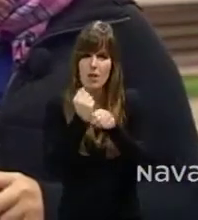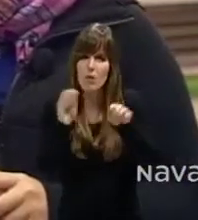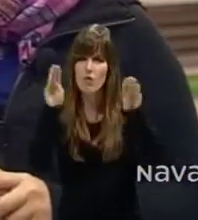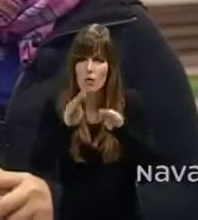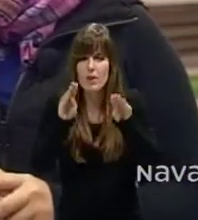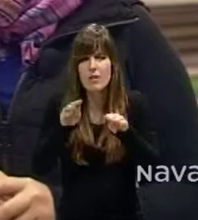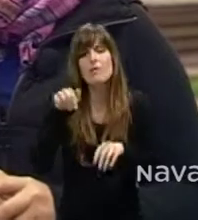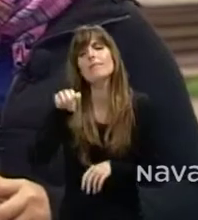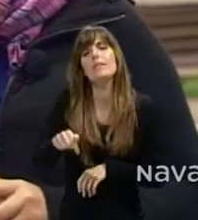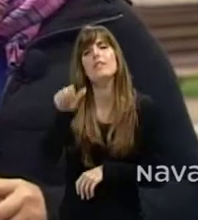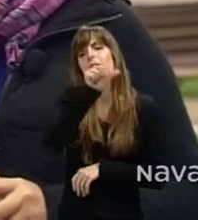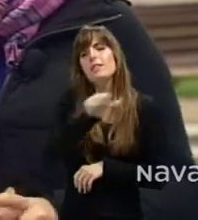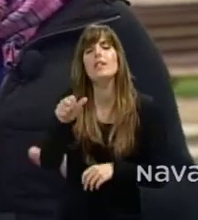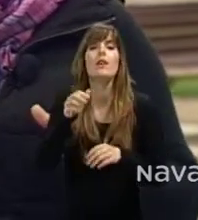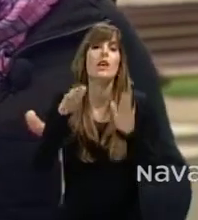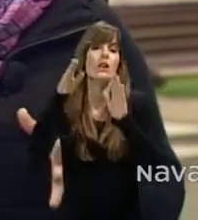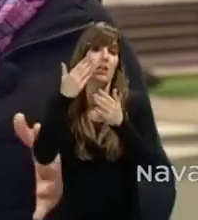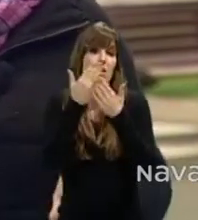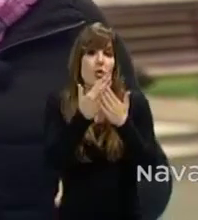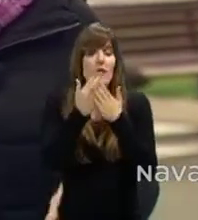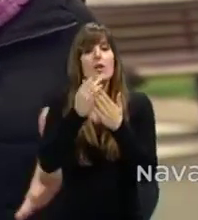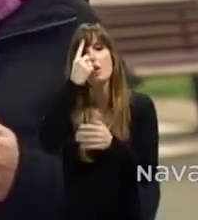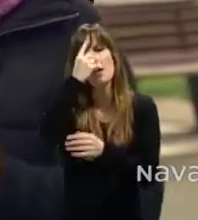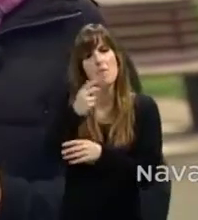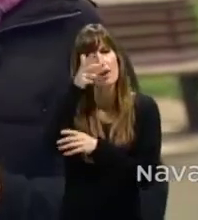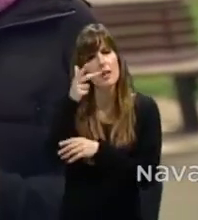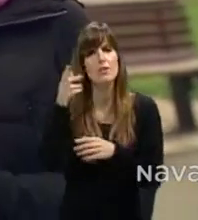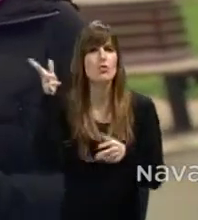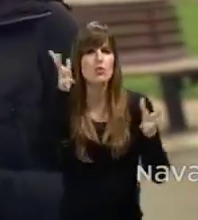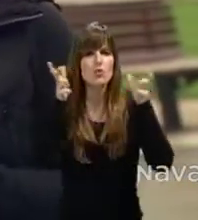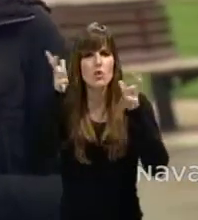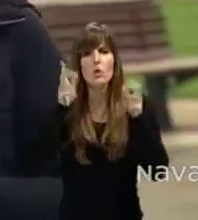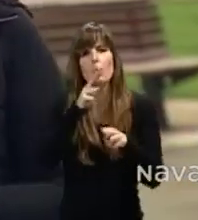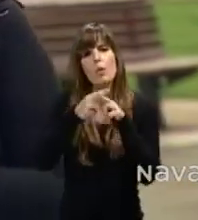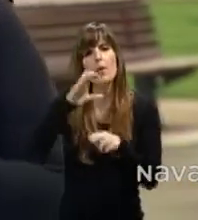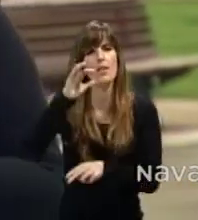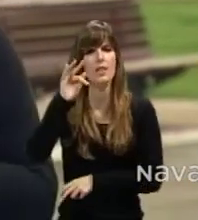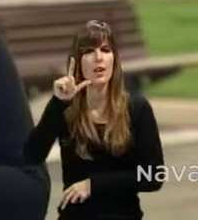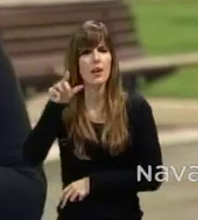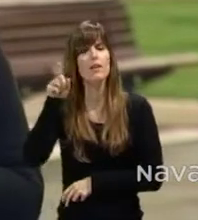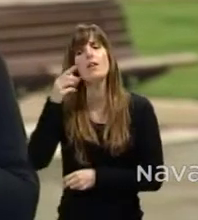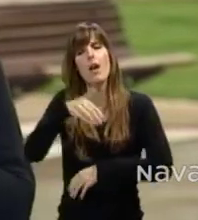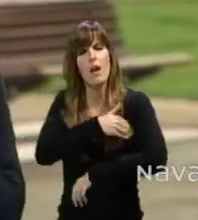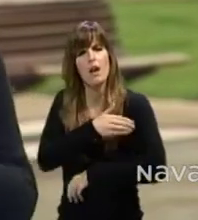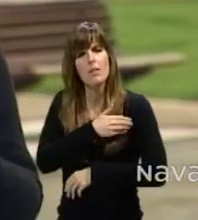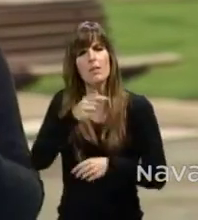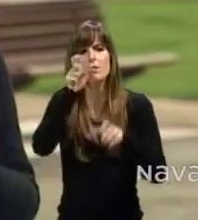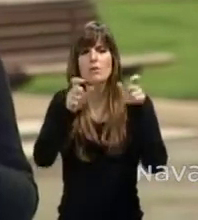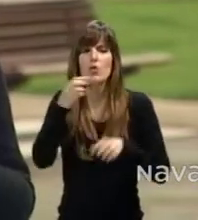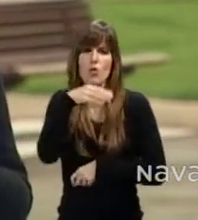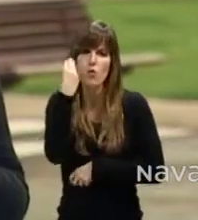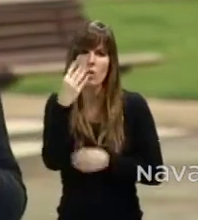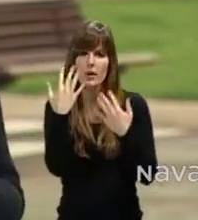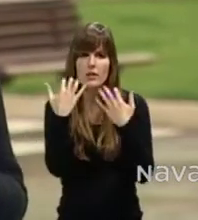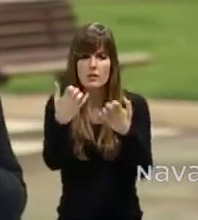vamos a visitar la Escuela de Imagen y Sonido CTL, un lugar que proporciona a los jóvenes la posibilidad de profundizar en las